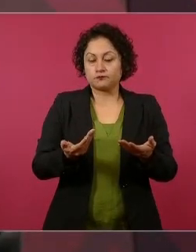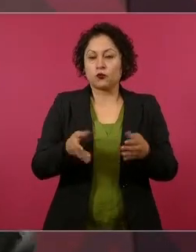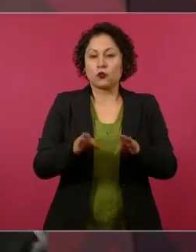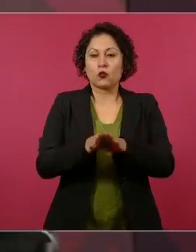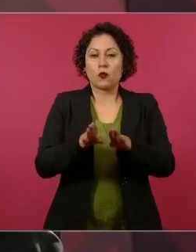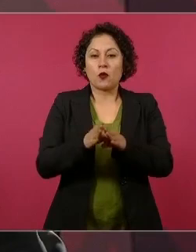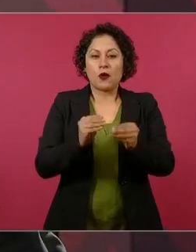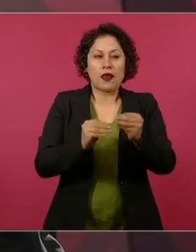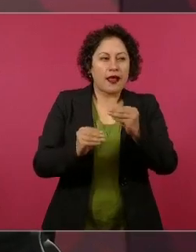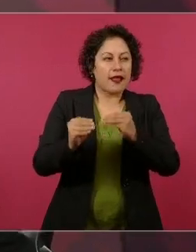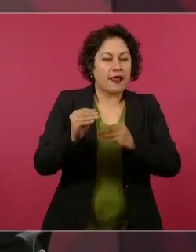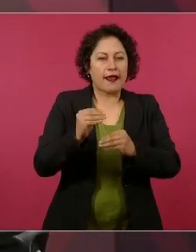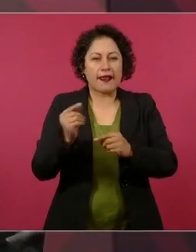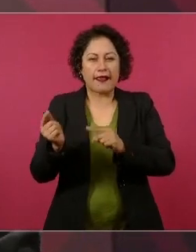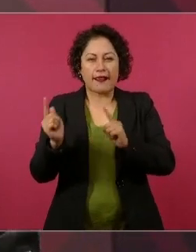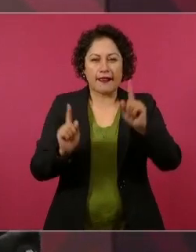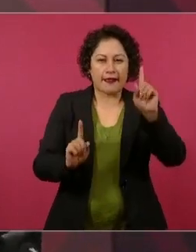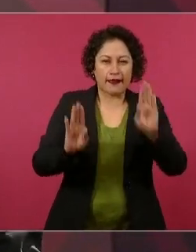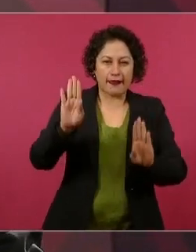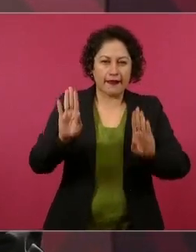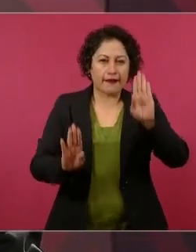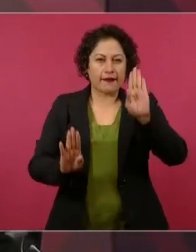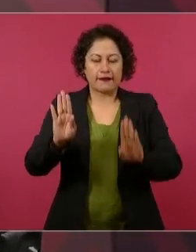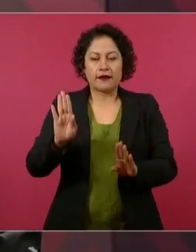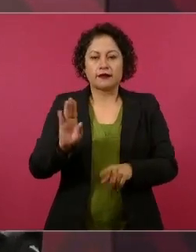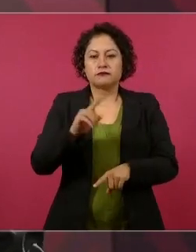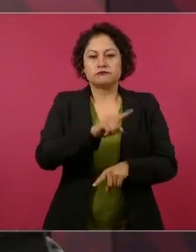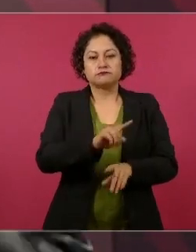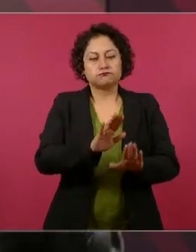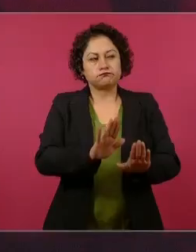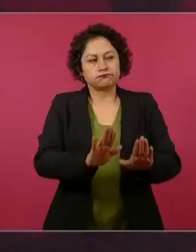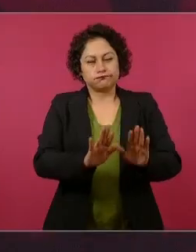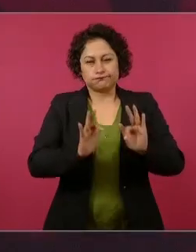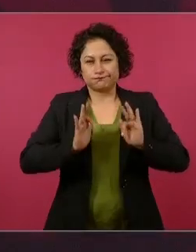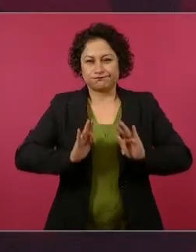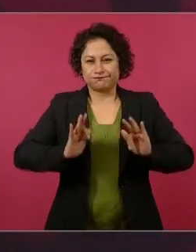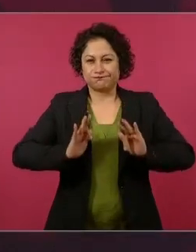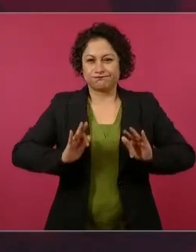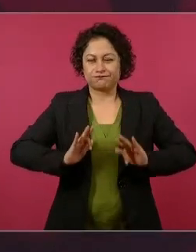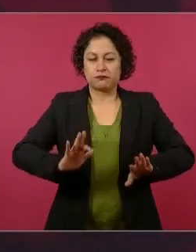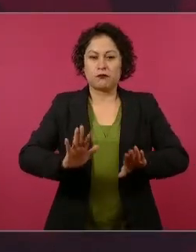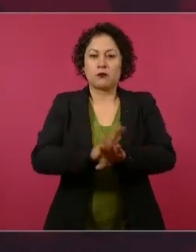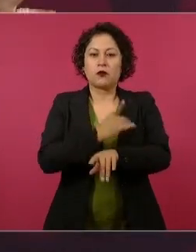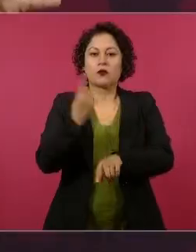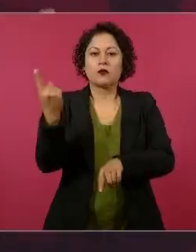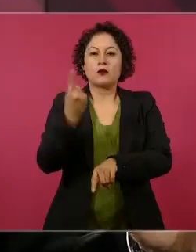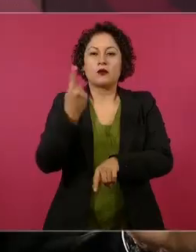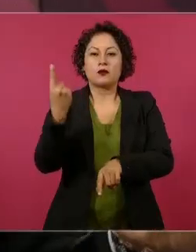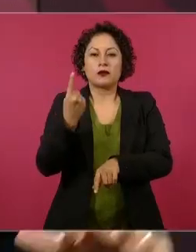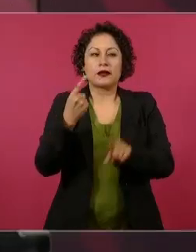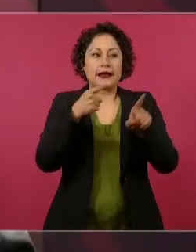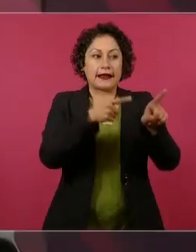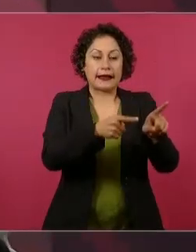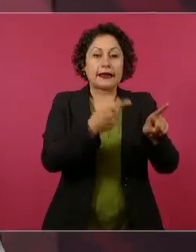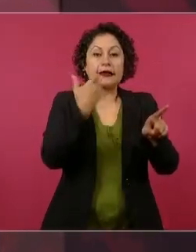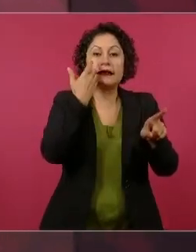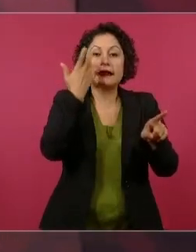tranquilizarlo, porque estaba molesto de que no le había tocado teléfonos de